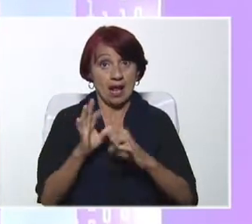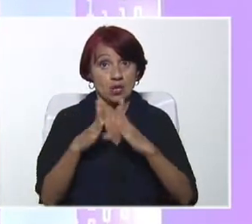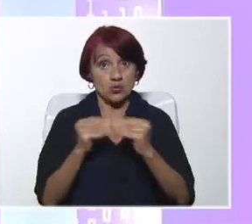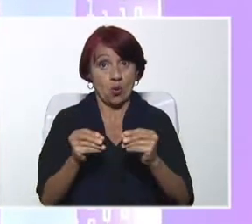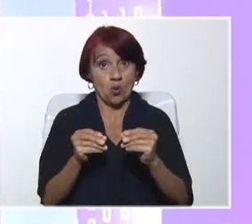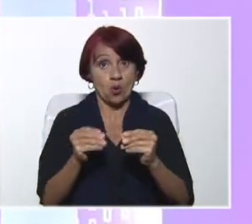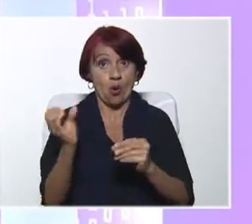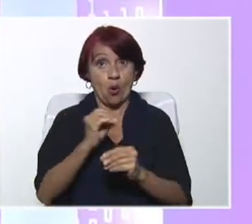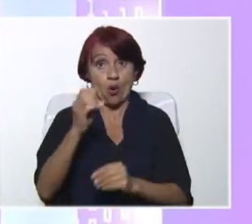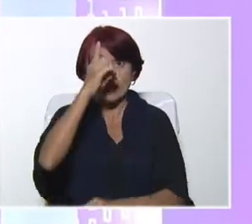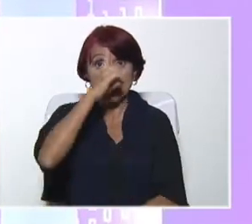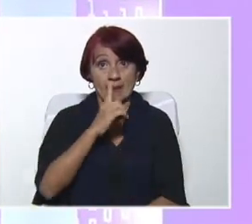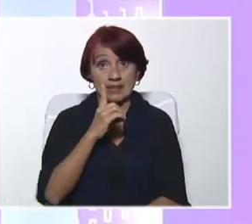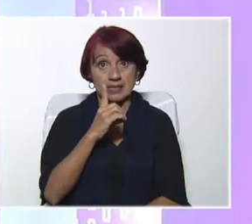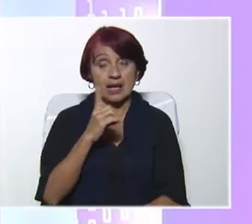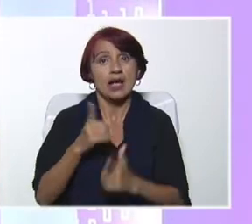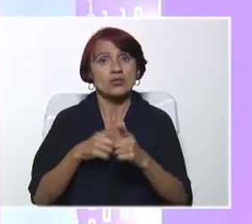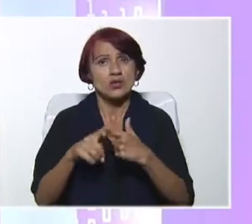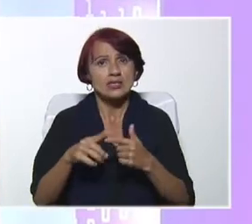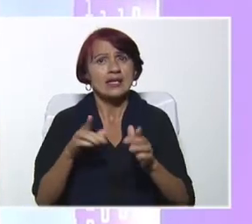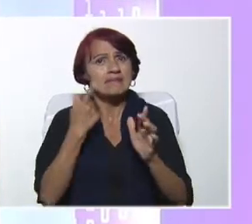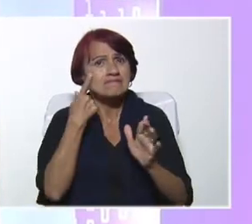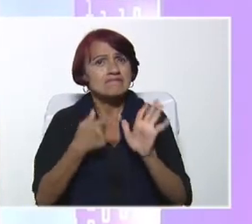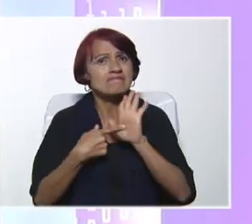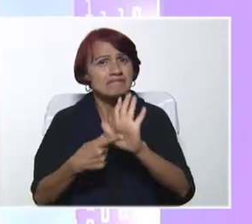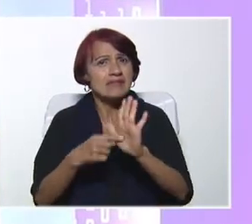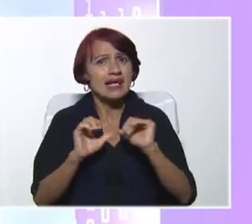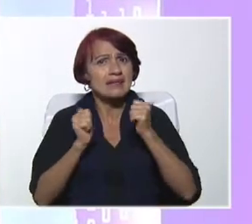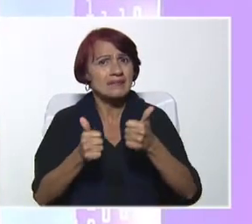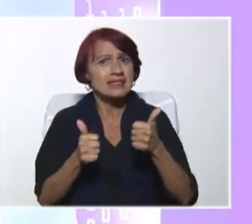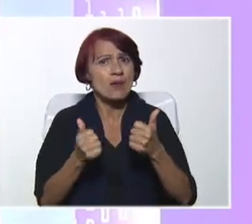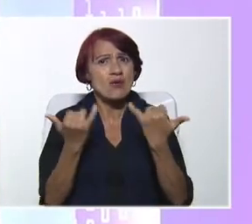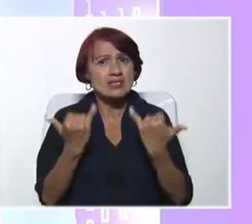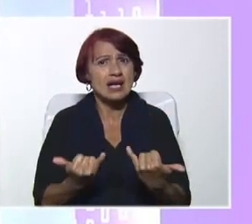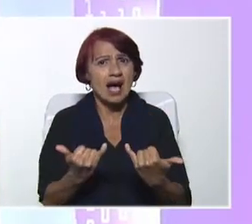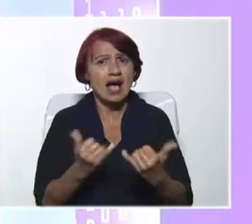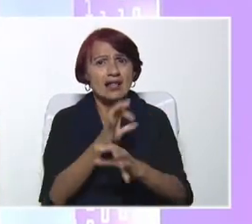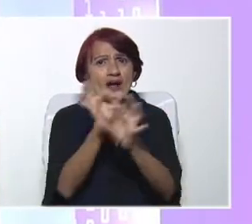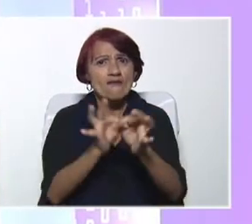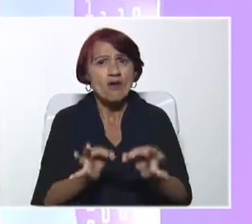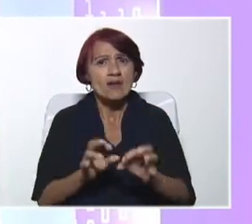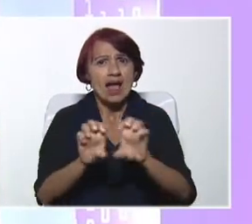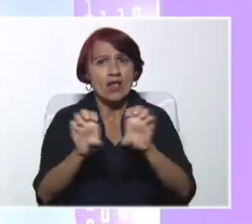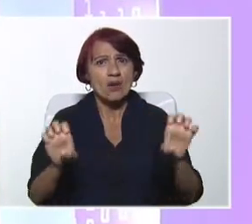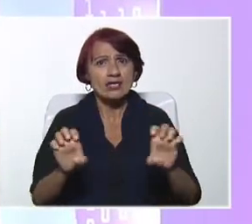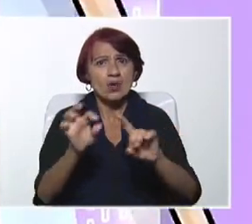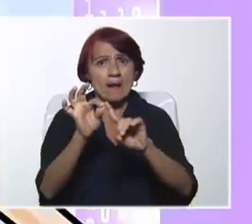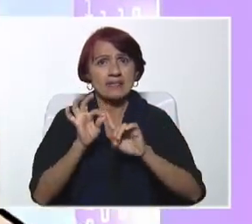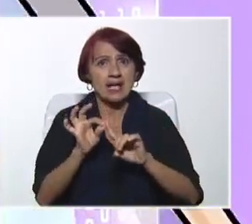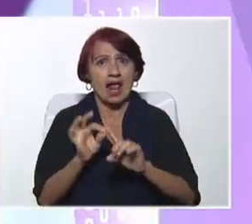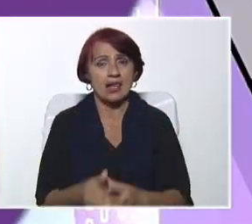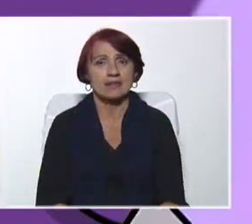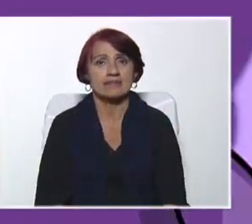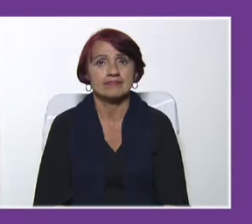y o discapacidad. ¿Qué les parece si iniciamos de inmediato con nuestra modalidad de educación